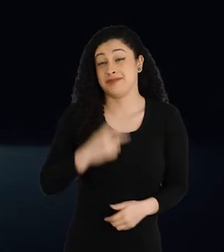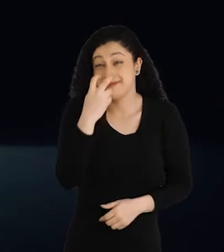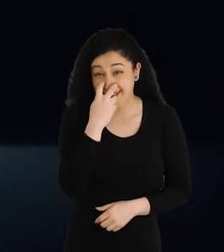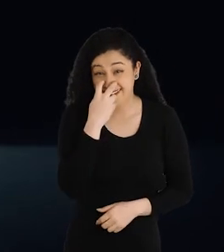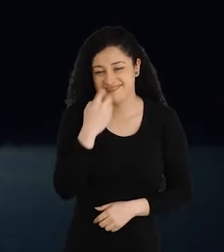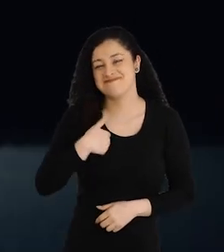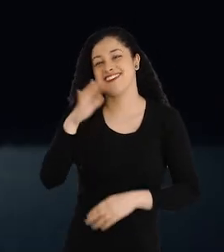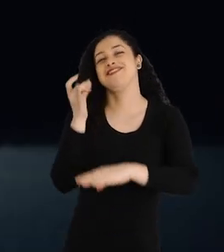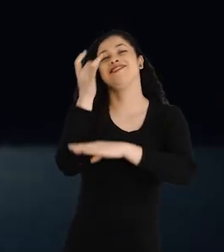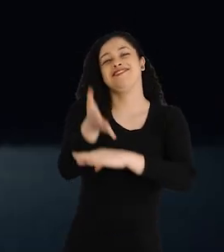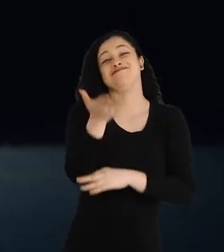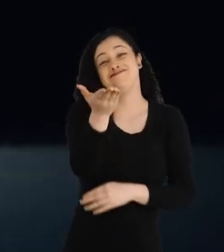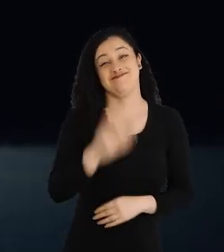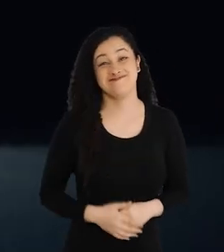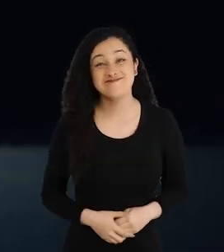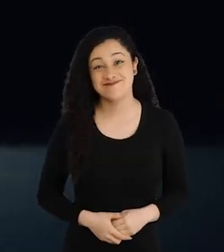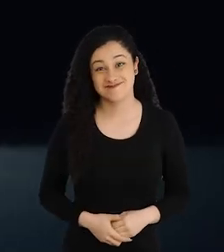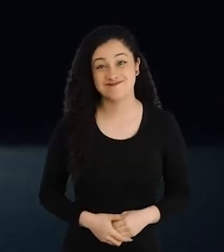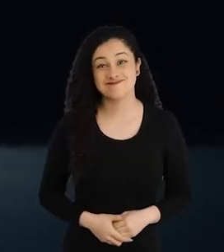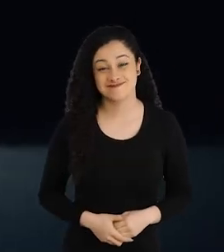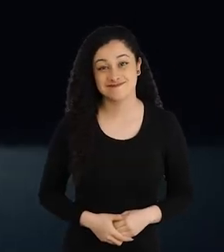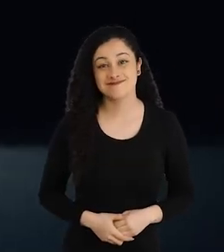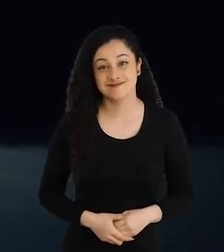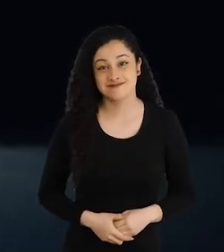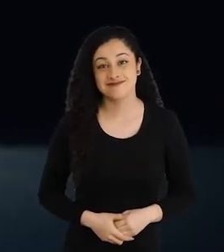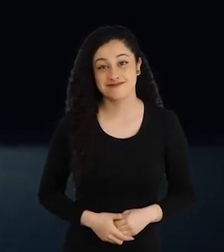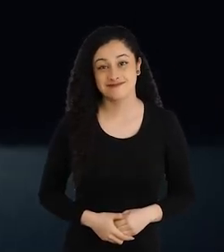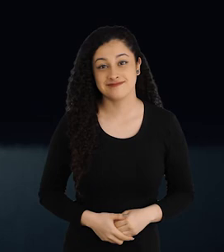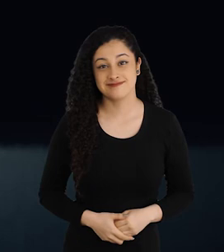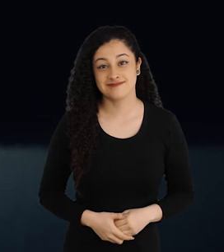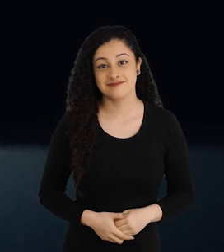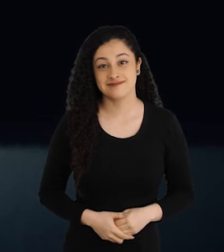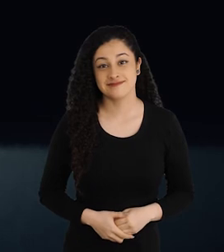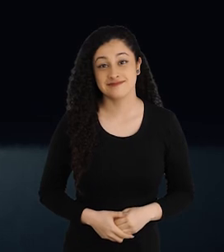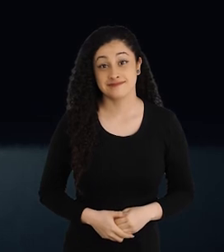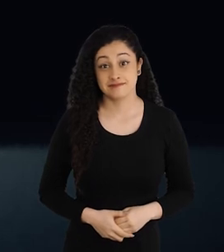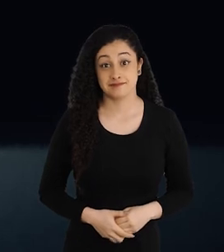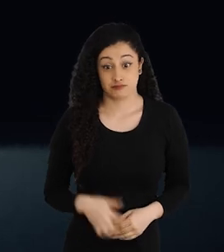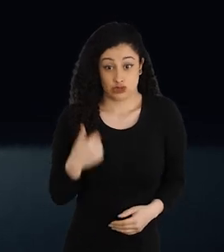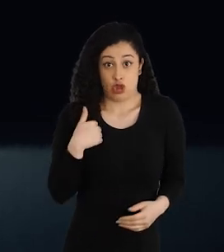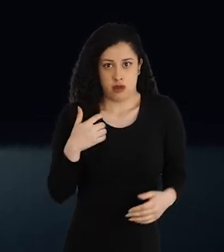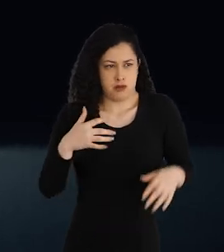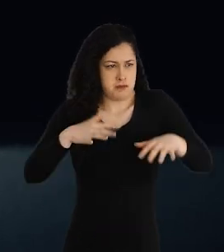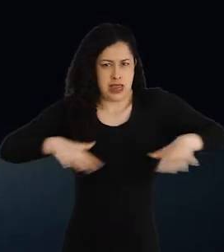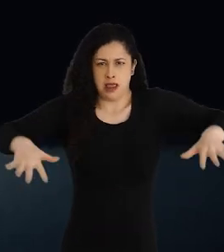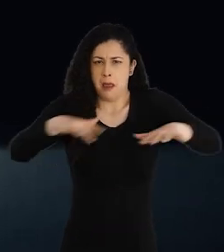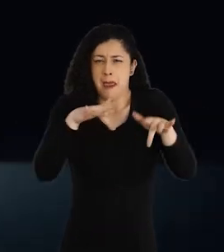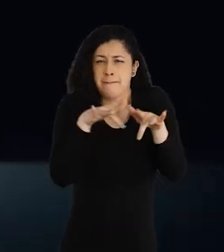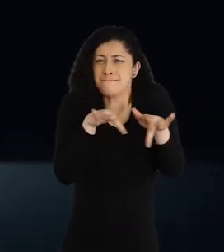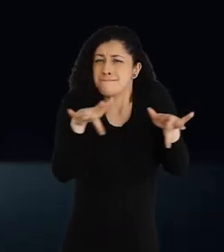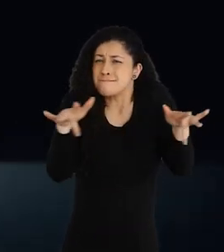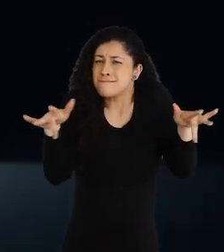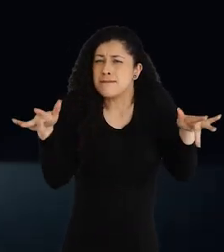Porque mi realidad supera tu realidad. Vemos el sol en una nube de algodón y el título, en la nada. Vivo en una aparente nada. Aparece una